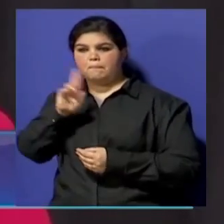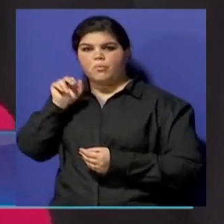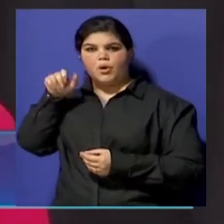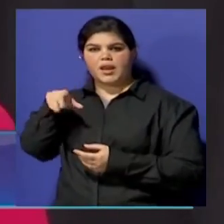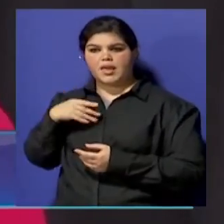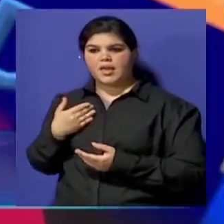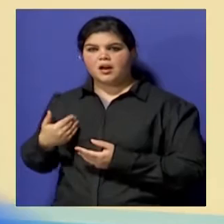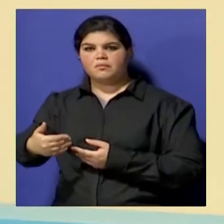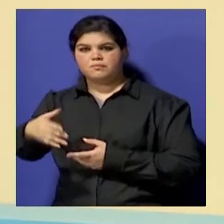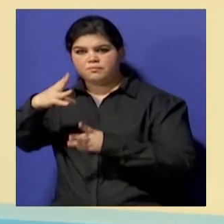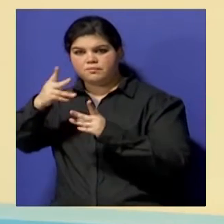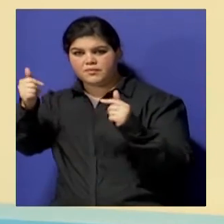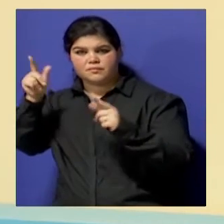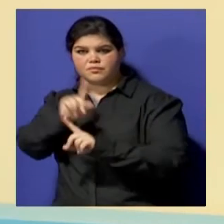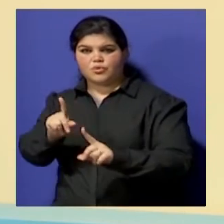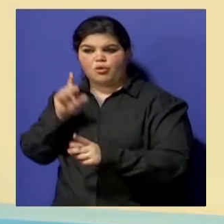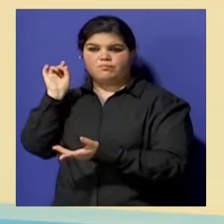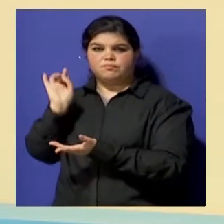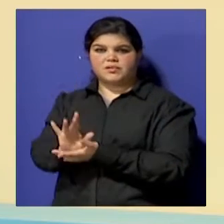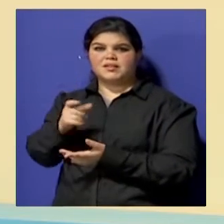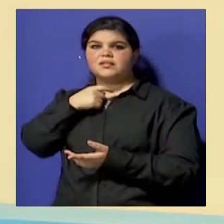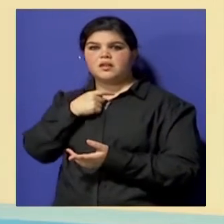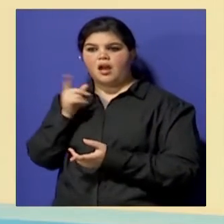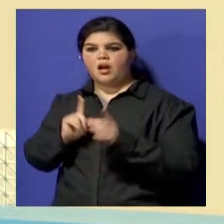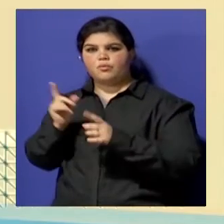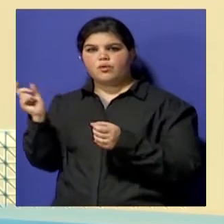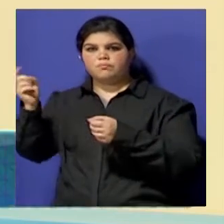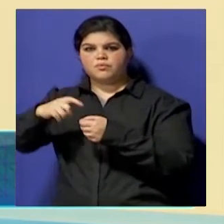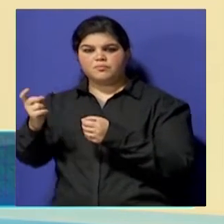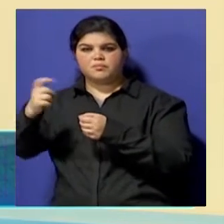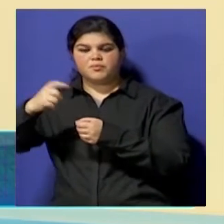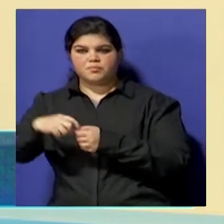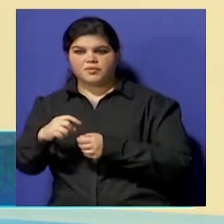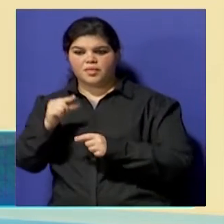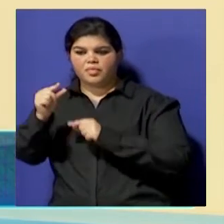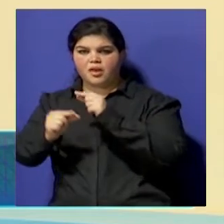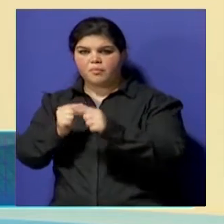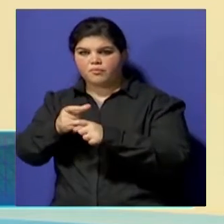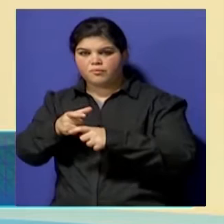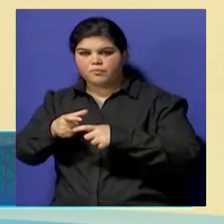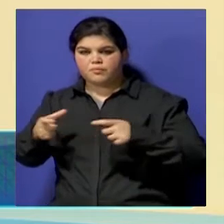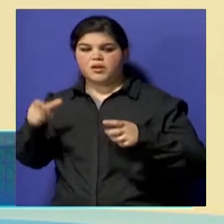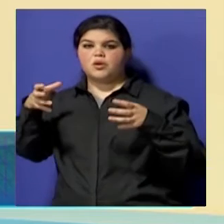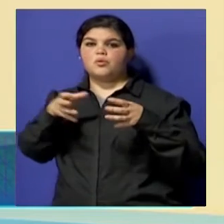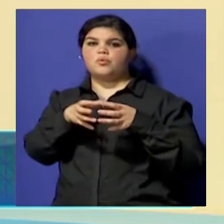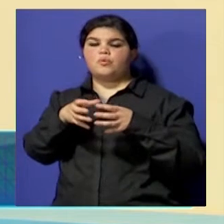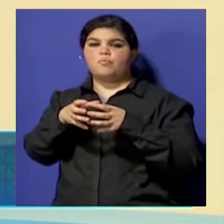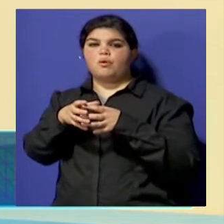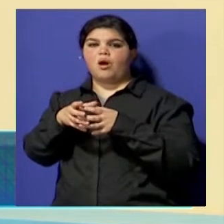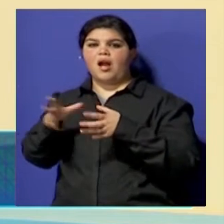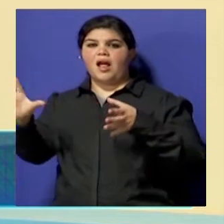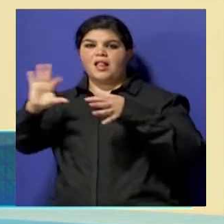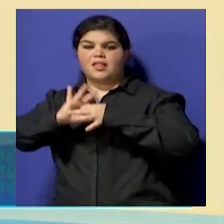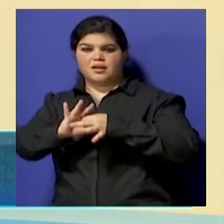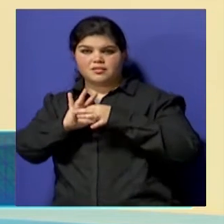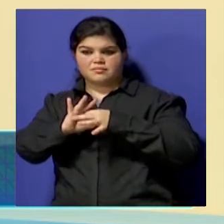mandato, fueron teniendo adeptos. Y dentro de ellos, de a poquito, el partido que había hecho alianza con el PT,